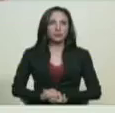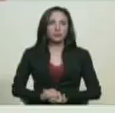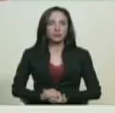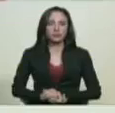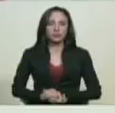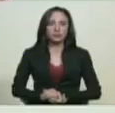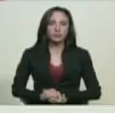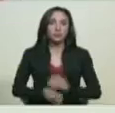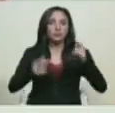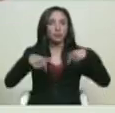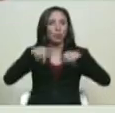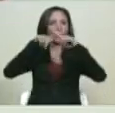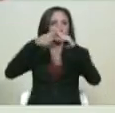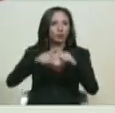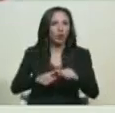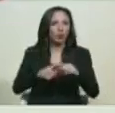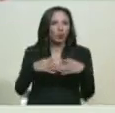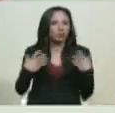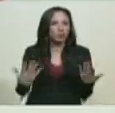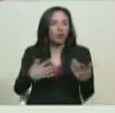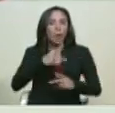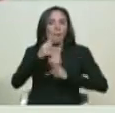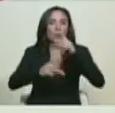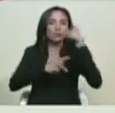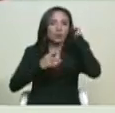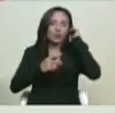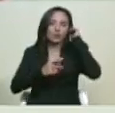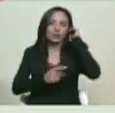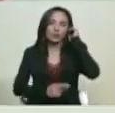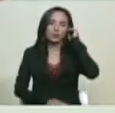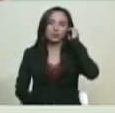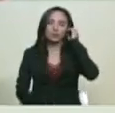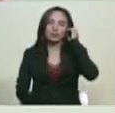Hemos tenido un proceso electoral